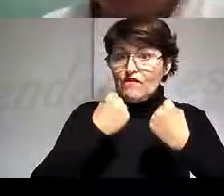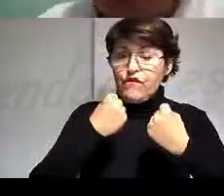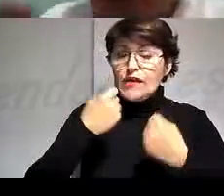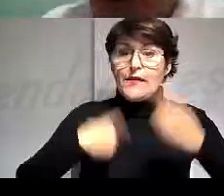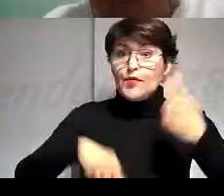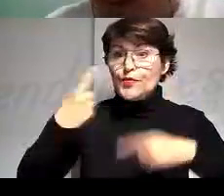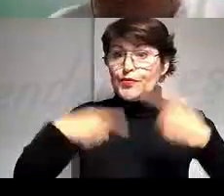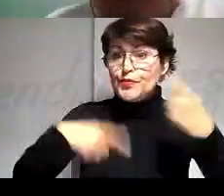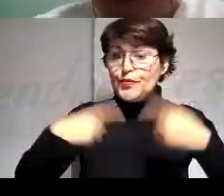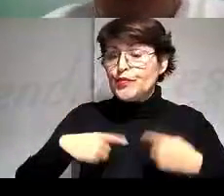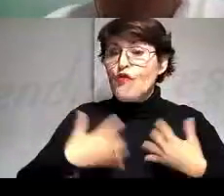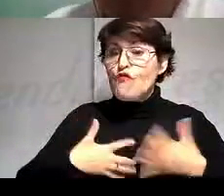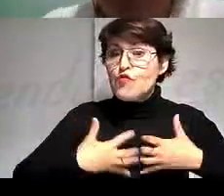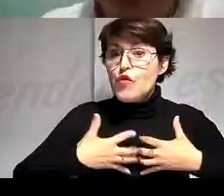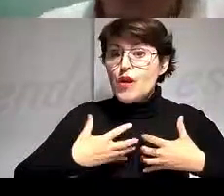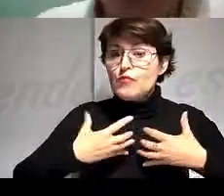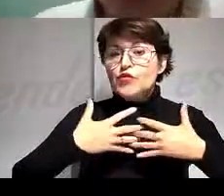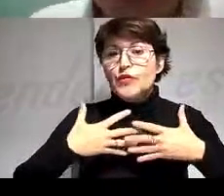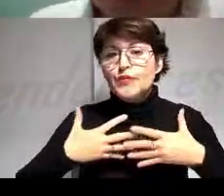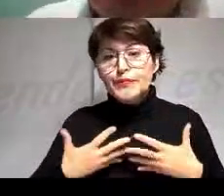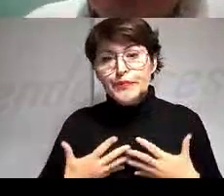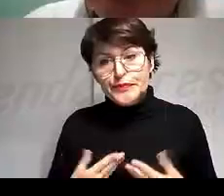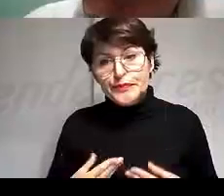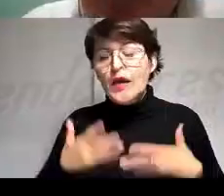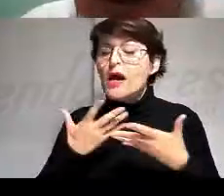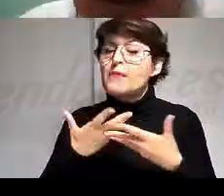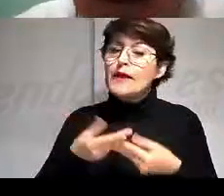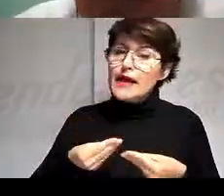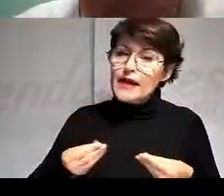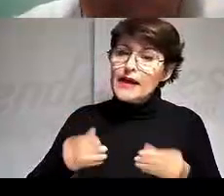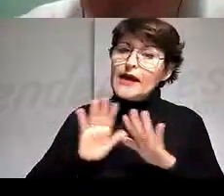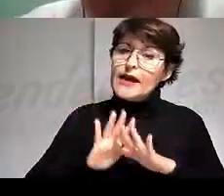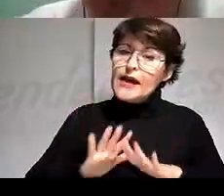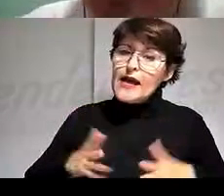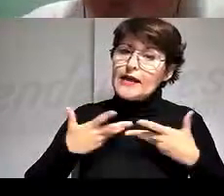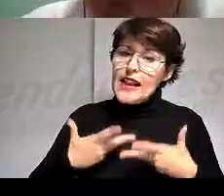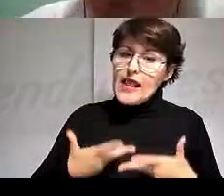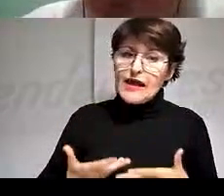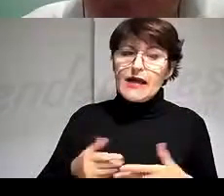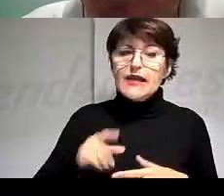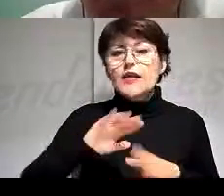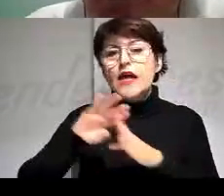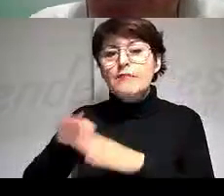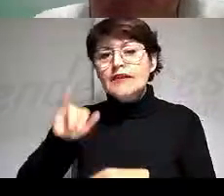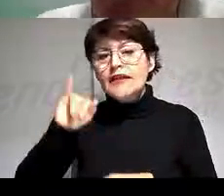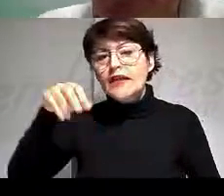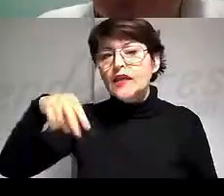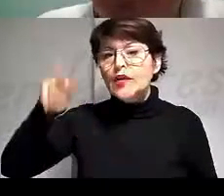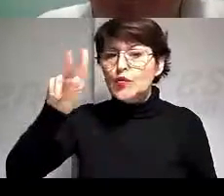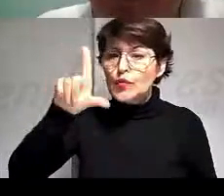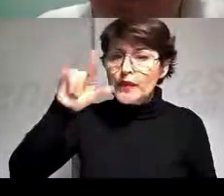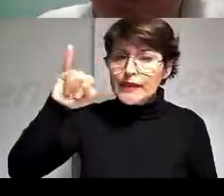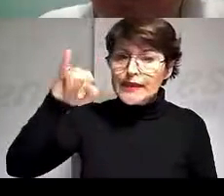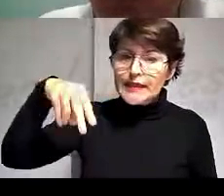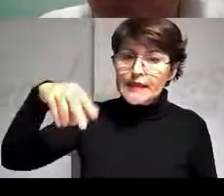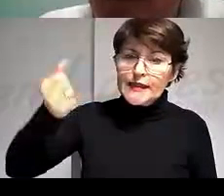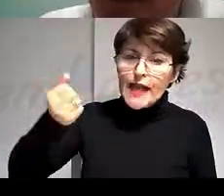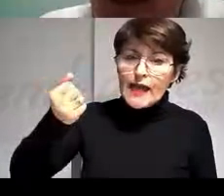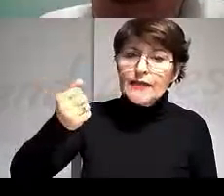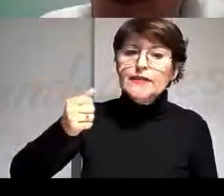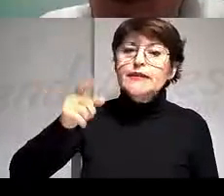metabólica, es decir, después de ejercicio para relajarnos. Y la inulina pues es un hidrato de carbono de cadena larga,